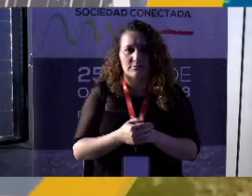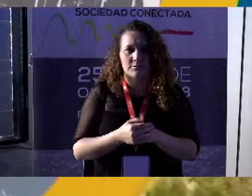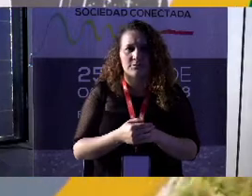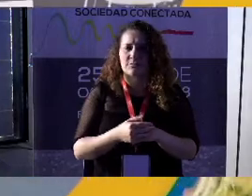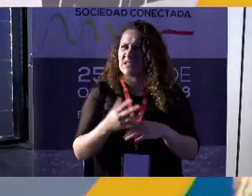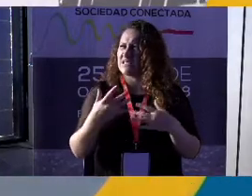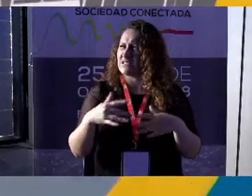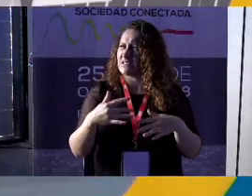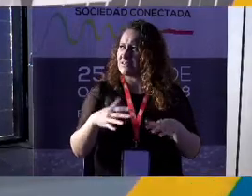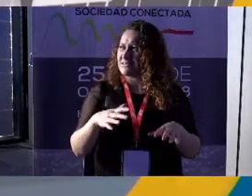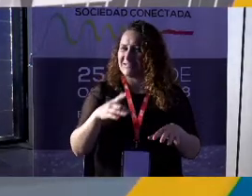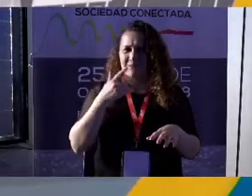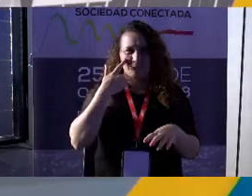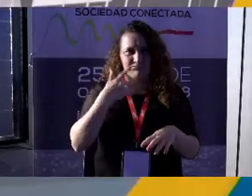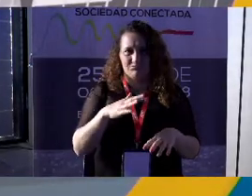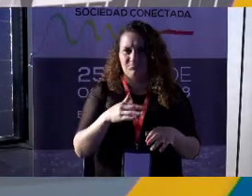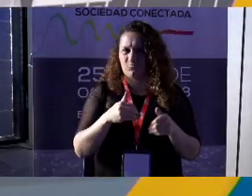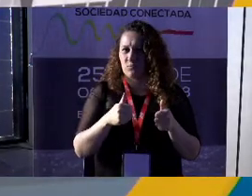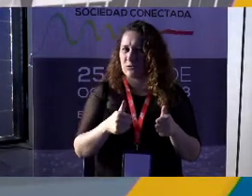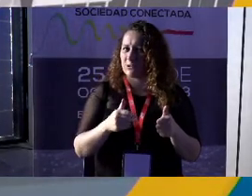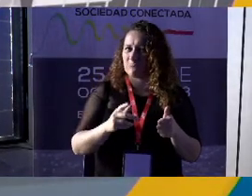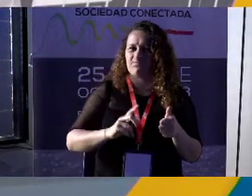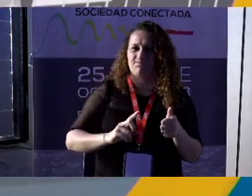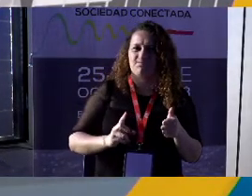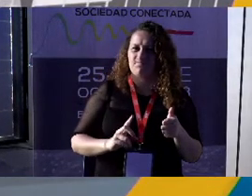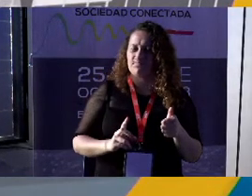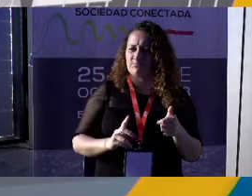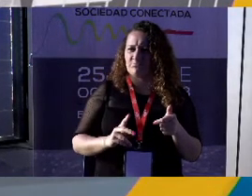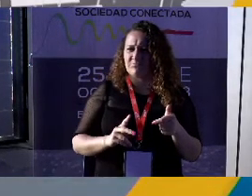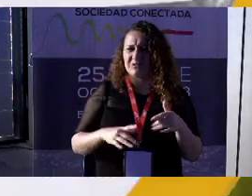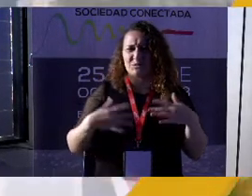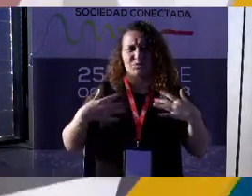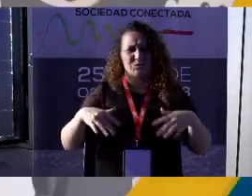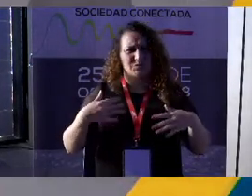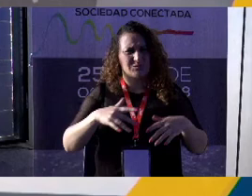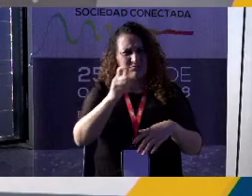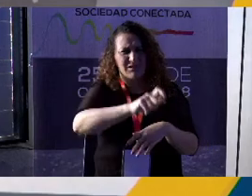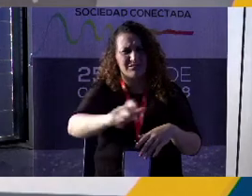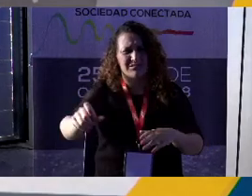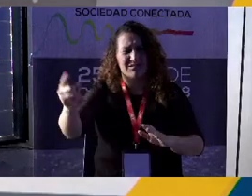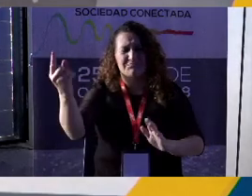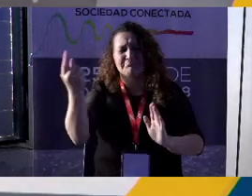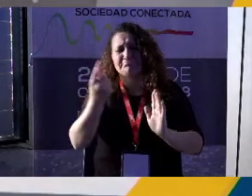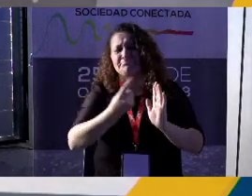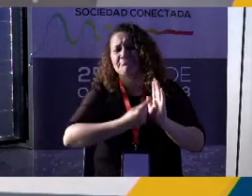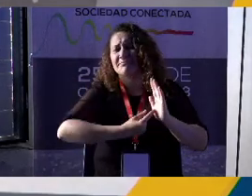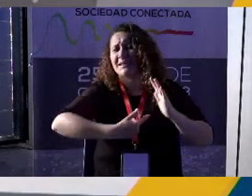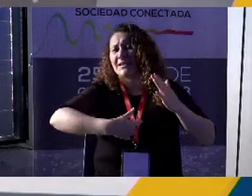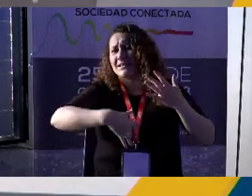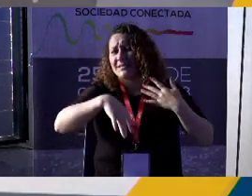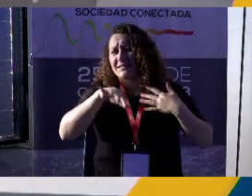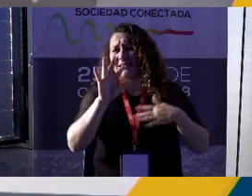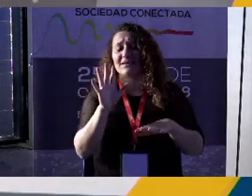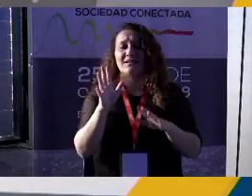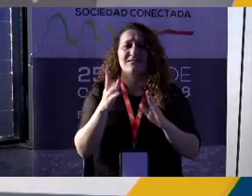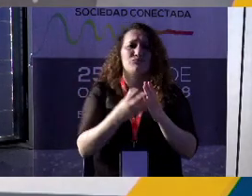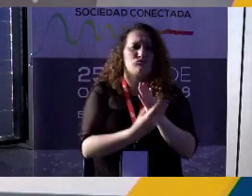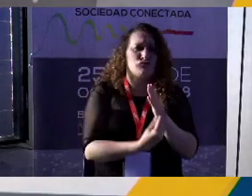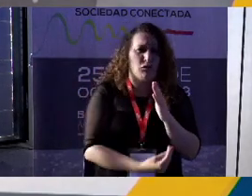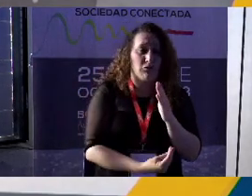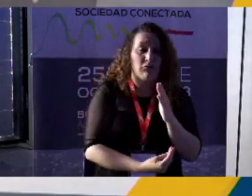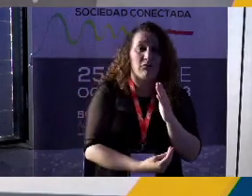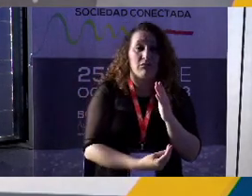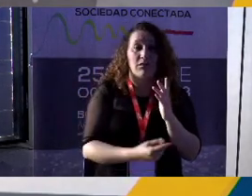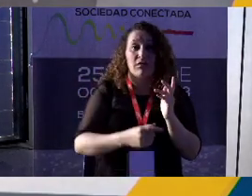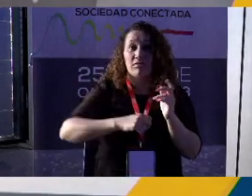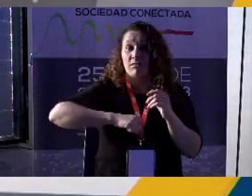buena pinta miles de millones de personas viven en la pobreza la mitad de la población mundial sigue teniendo menos